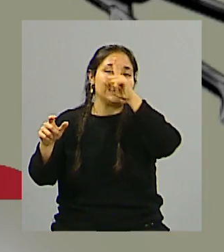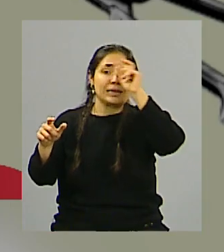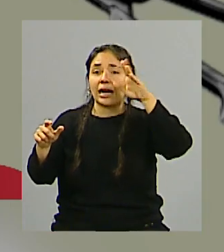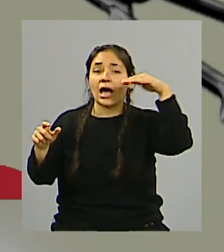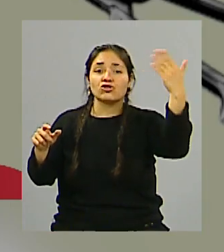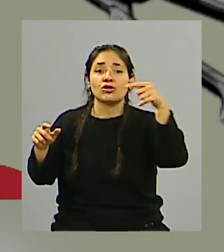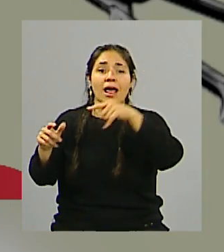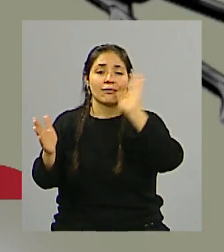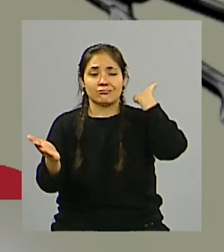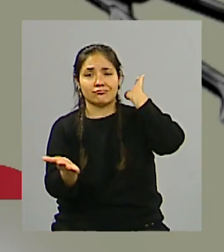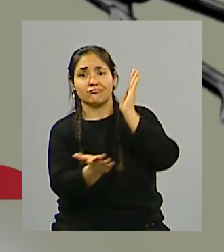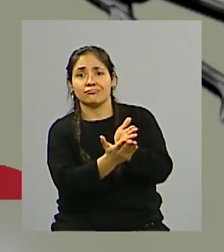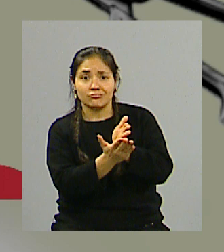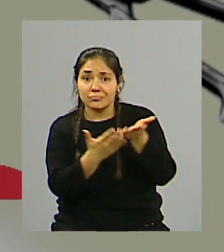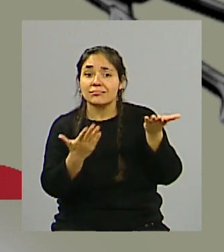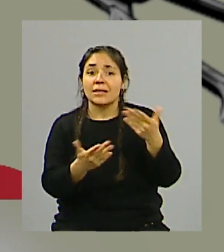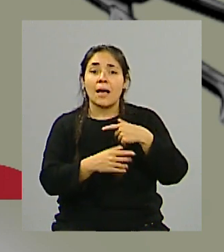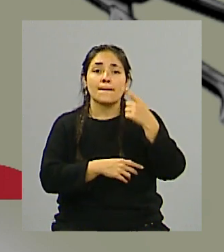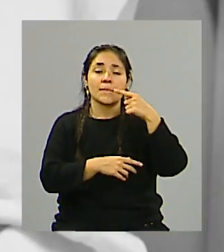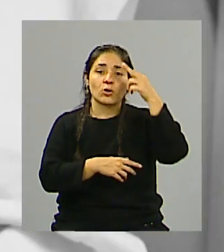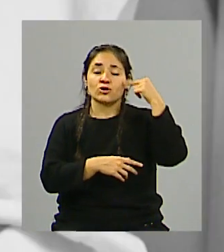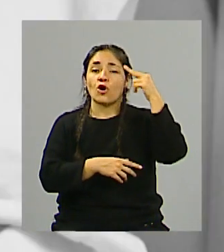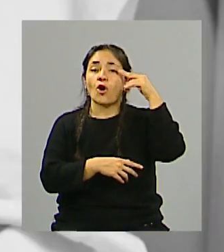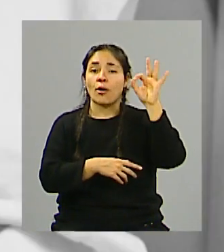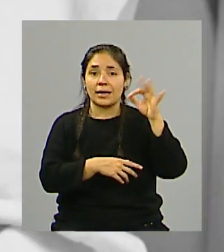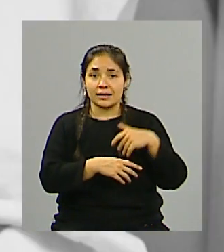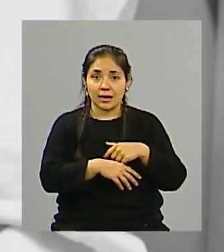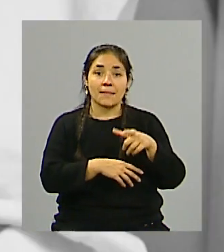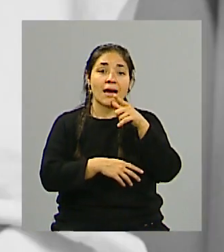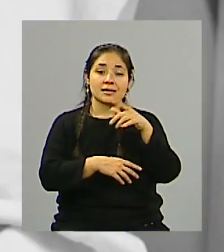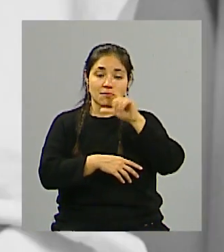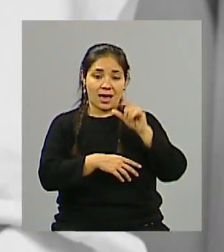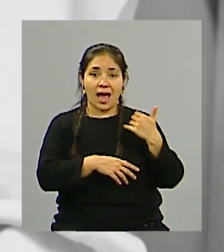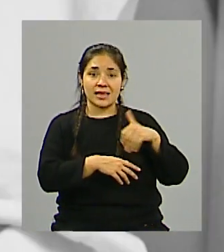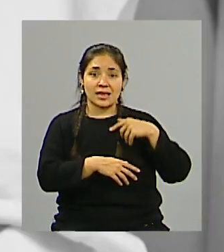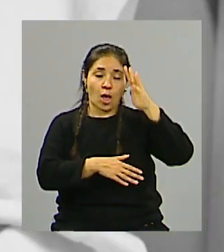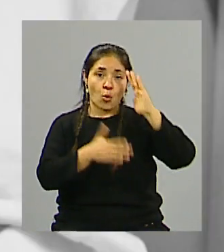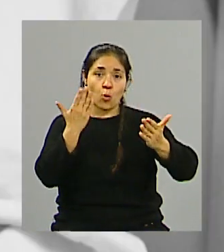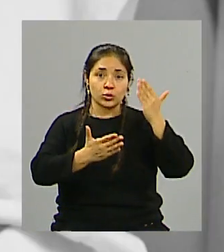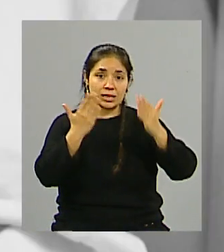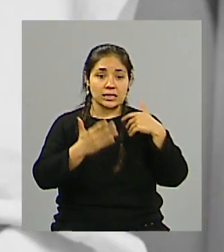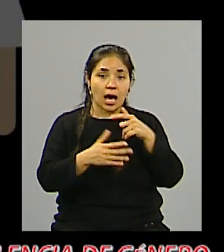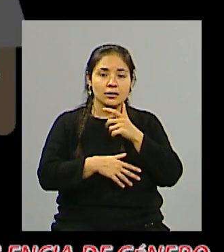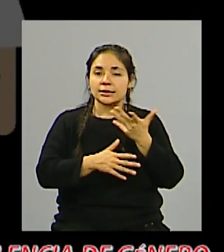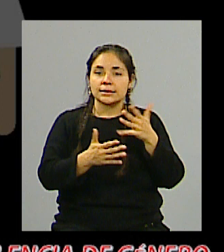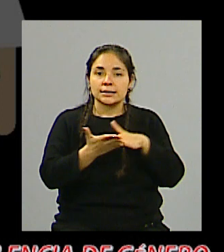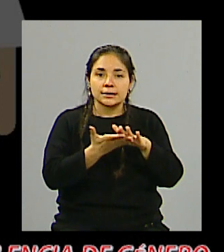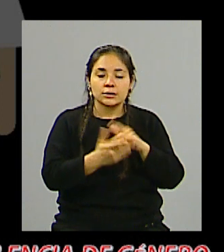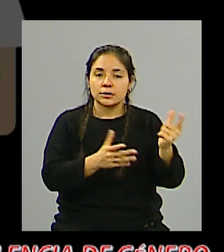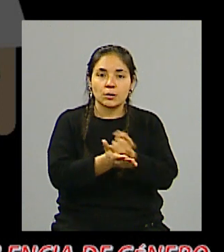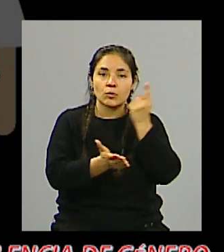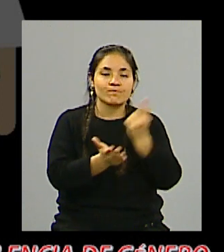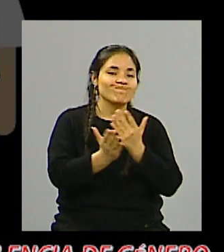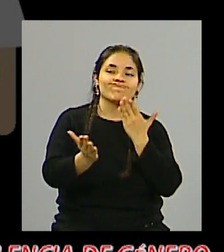en la justicia argentina no se haya encontrado la respuesta y se tenga que ir al ámbito internacional para que, en definitiva,